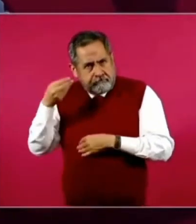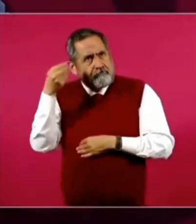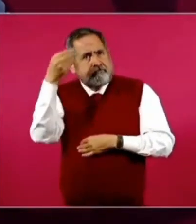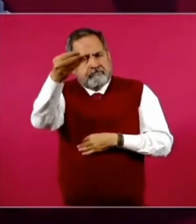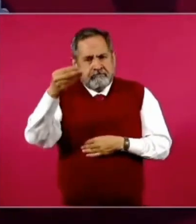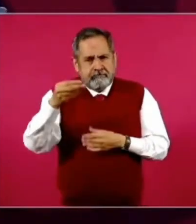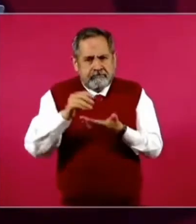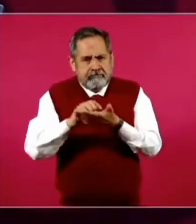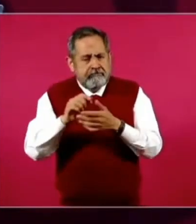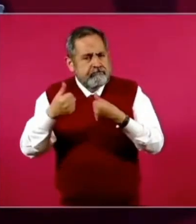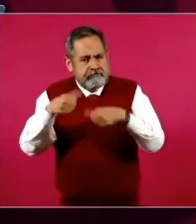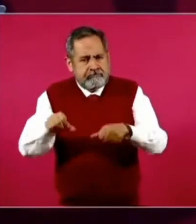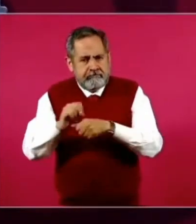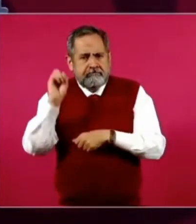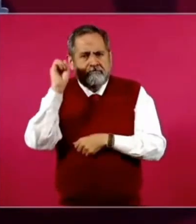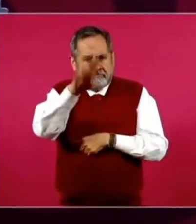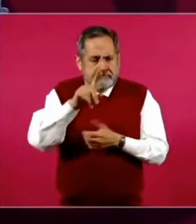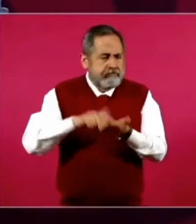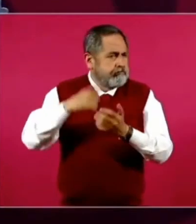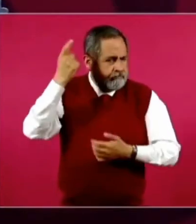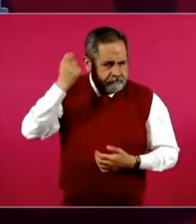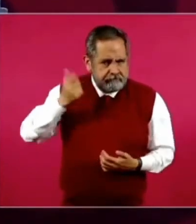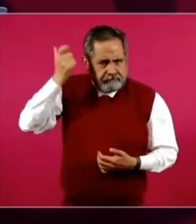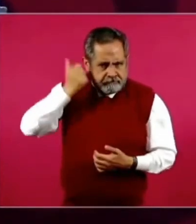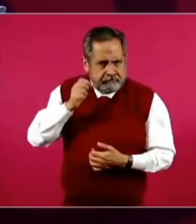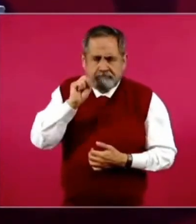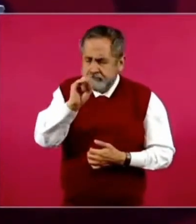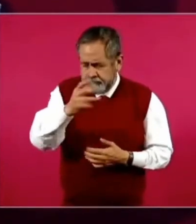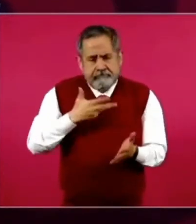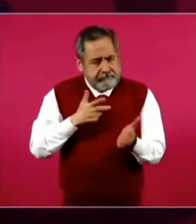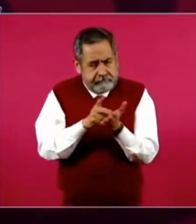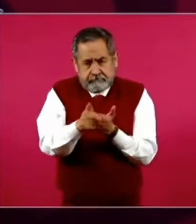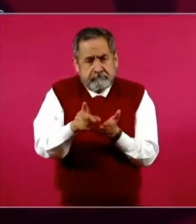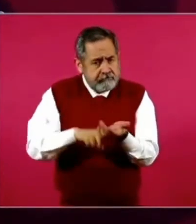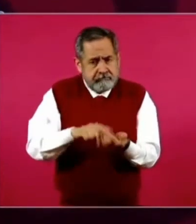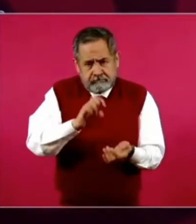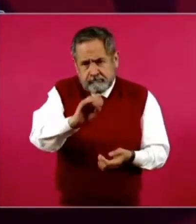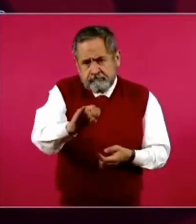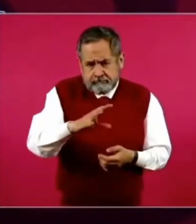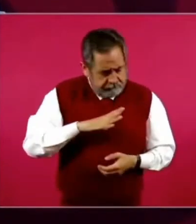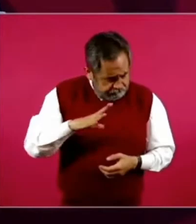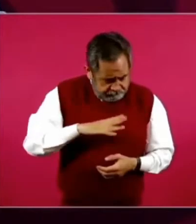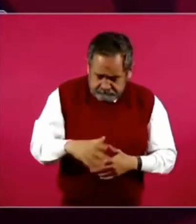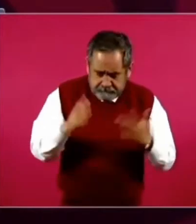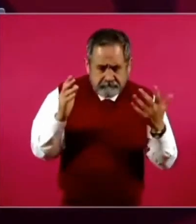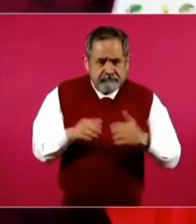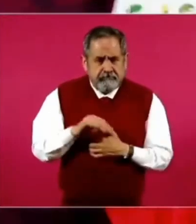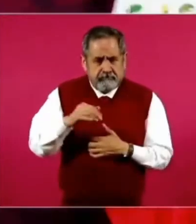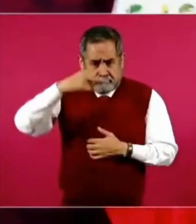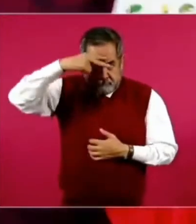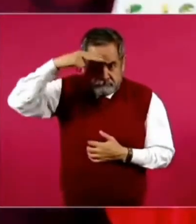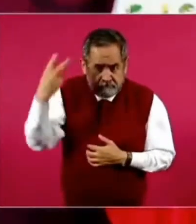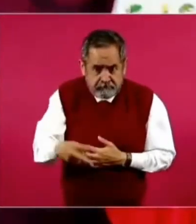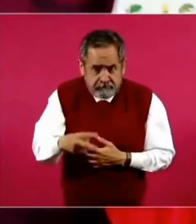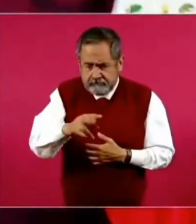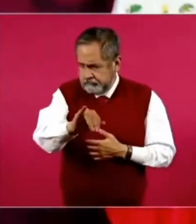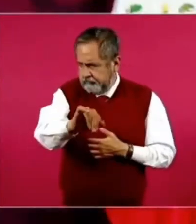para obtener la pensión que por derecho les corresponde. son